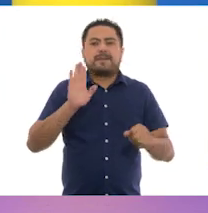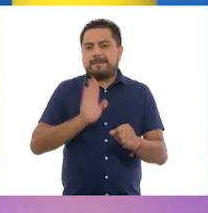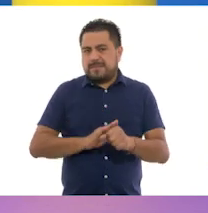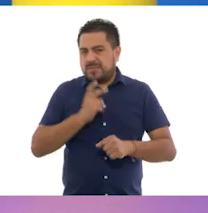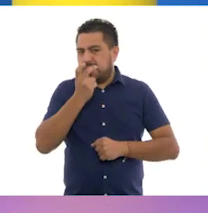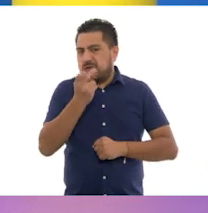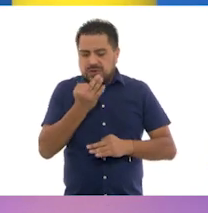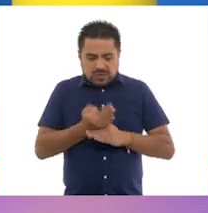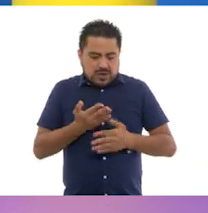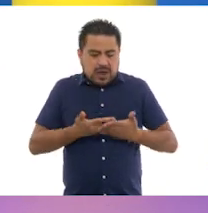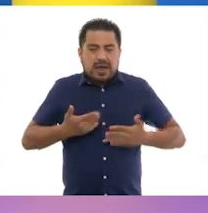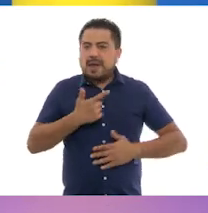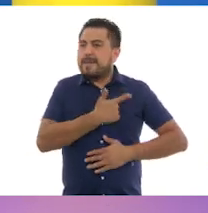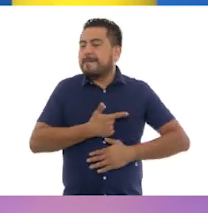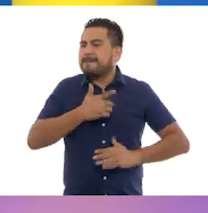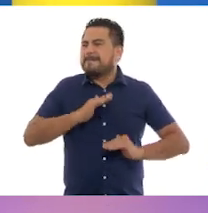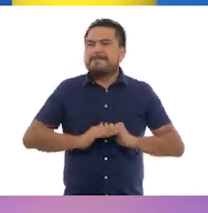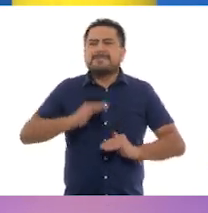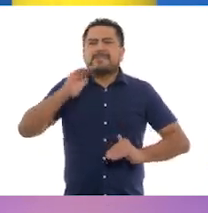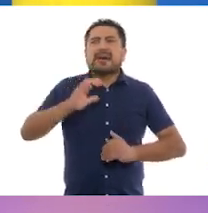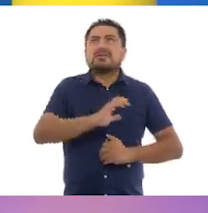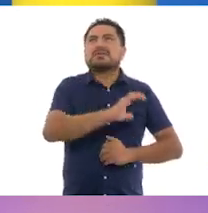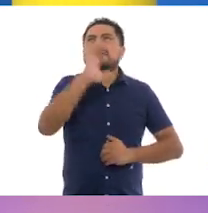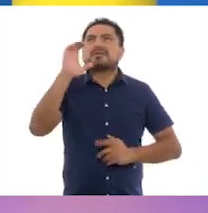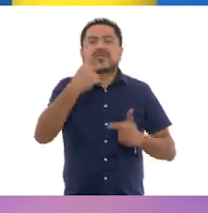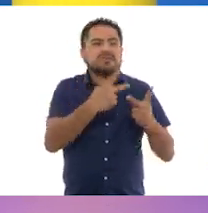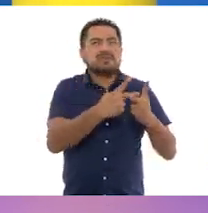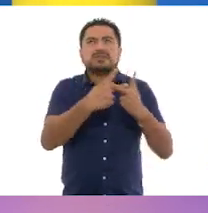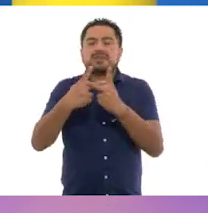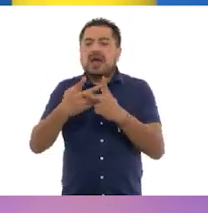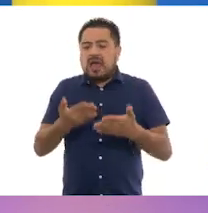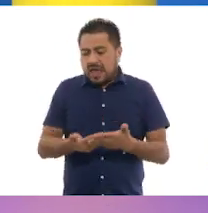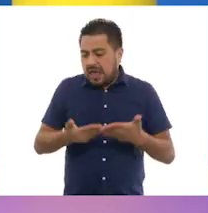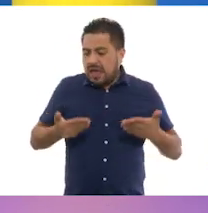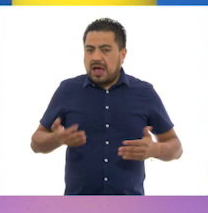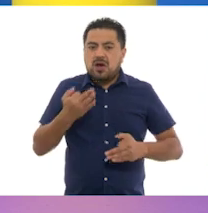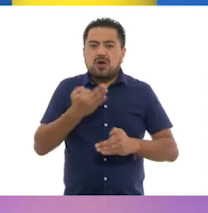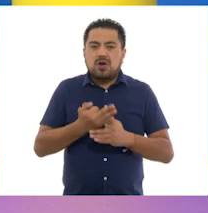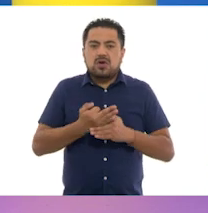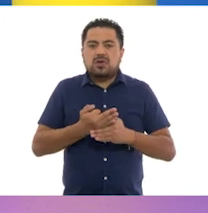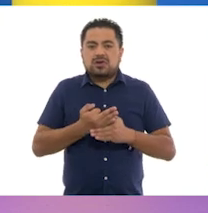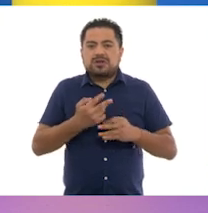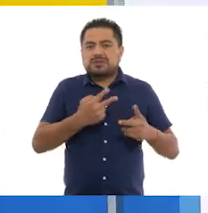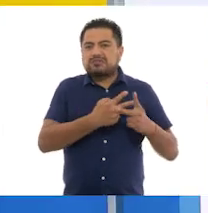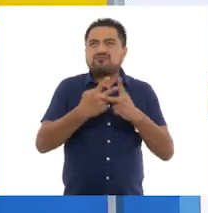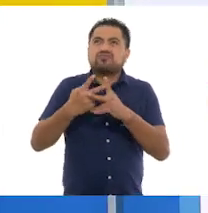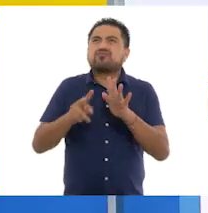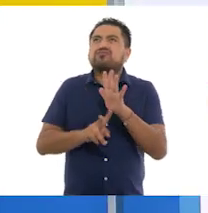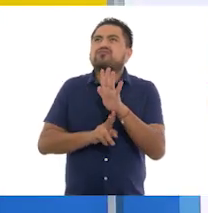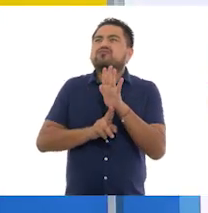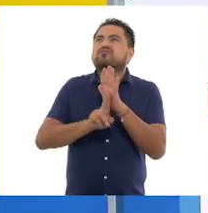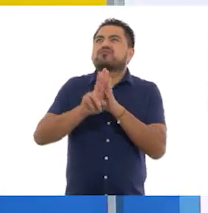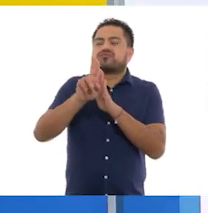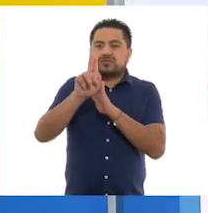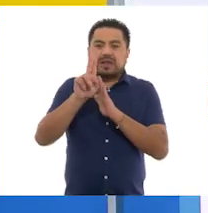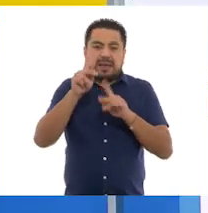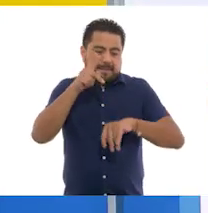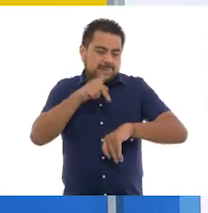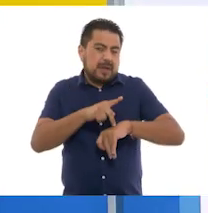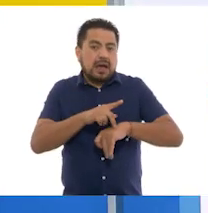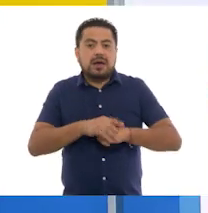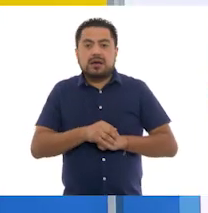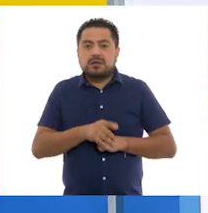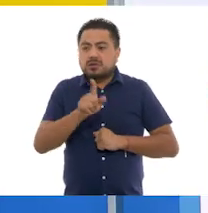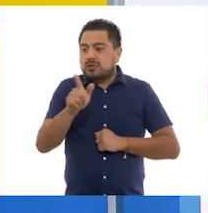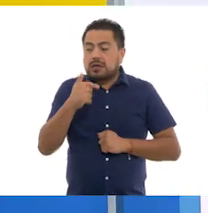eso ahora me gusta mucho más el cielo y las estrellas y ahora los asteroides. Y entonces supongo que lo que